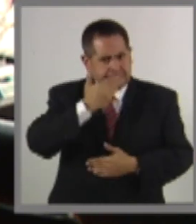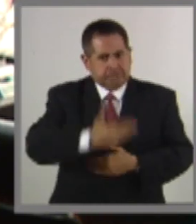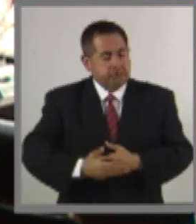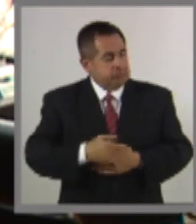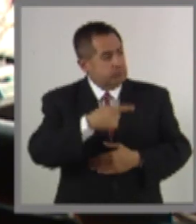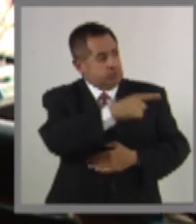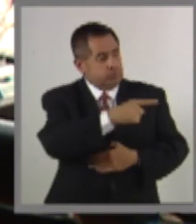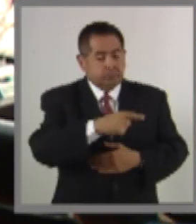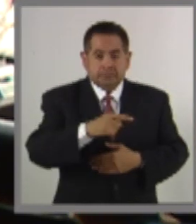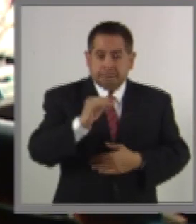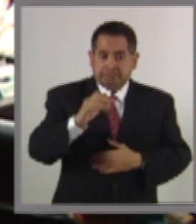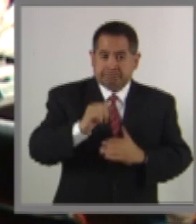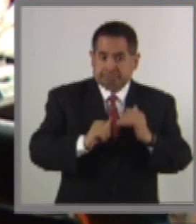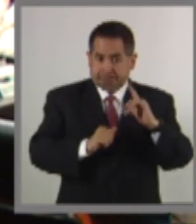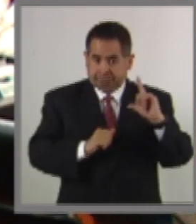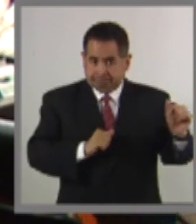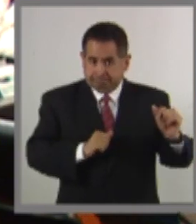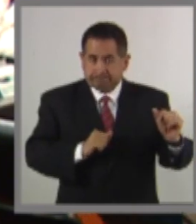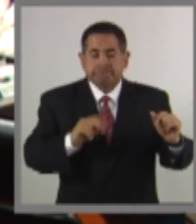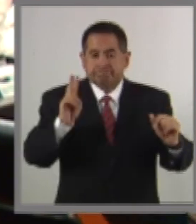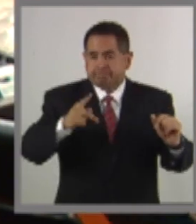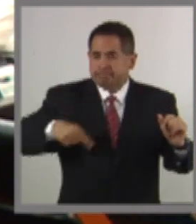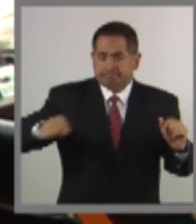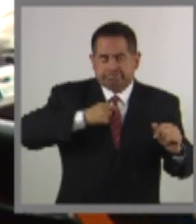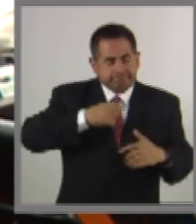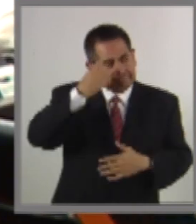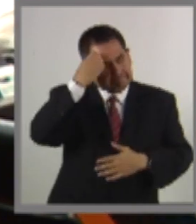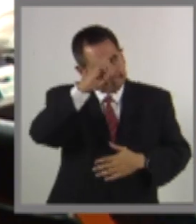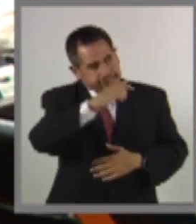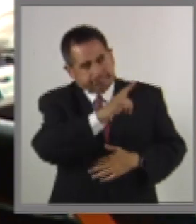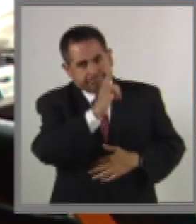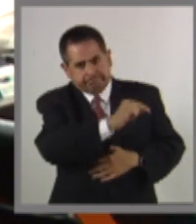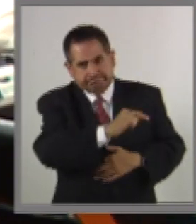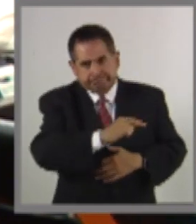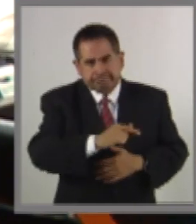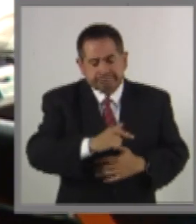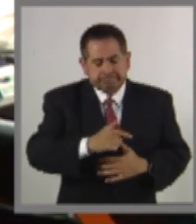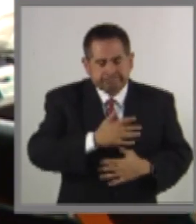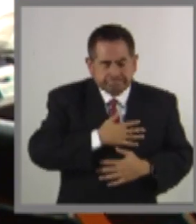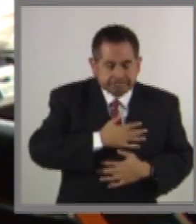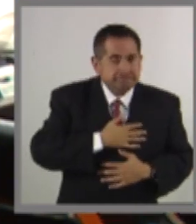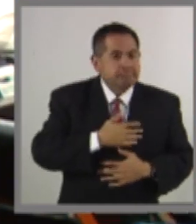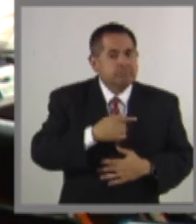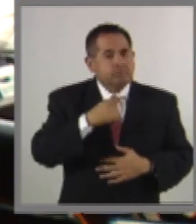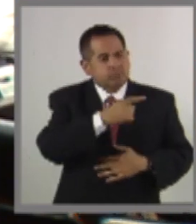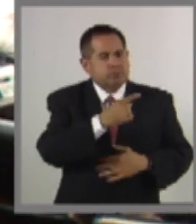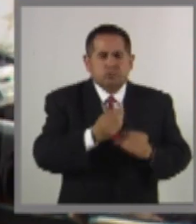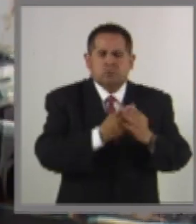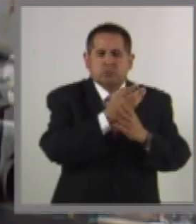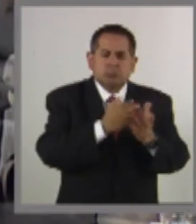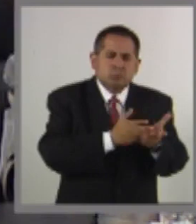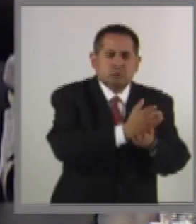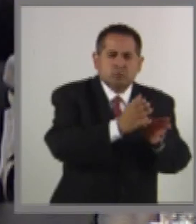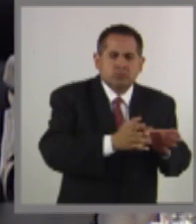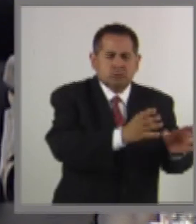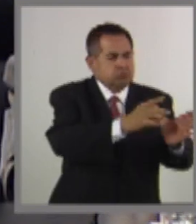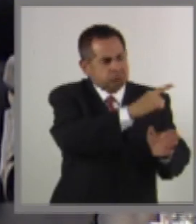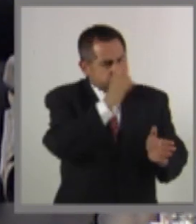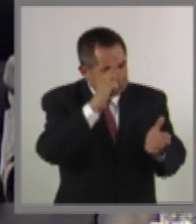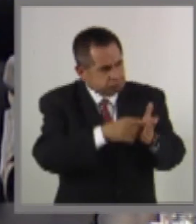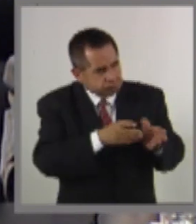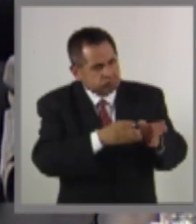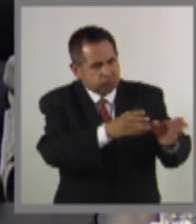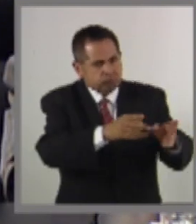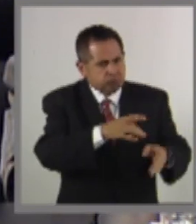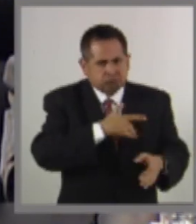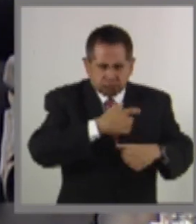se va Miguel Barbosa, que lo vamos a extrañar aquí en el Senado de la República, que emprende un nuevo camino en el que él cree, él